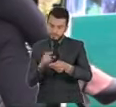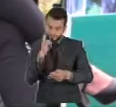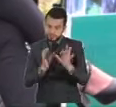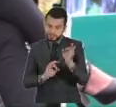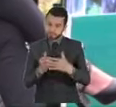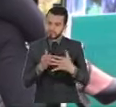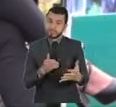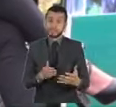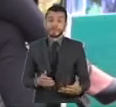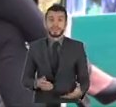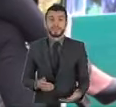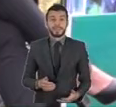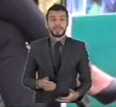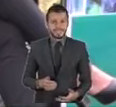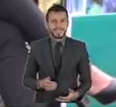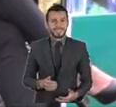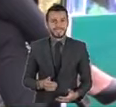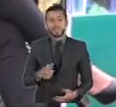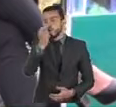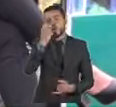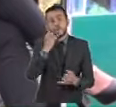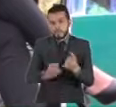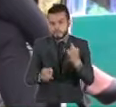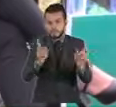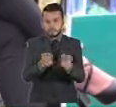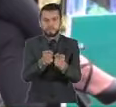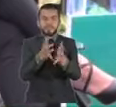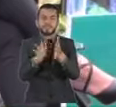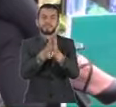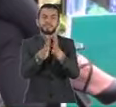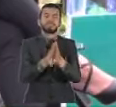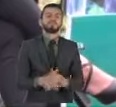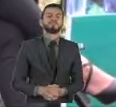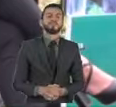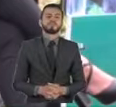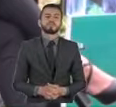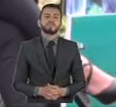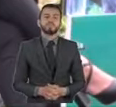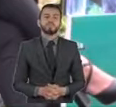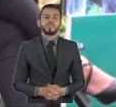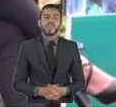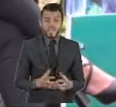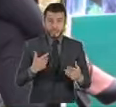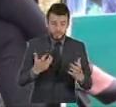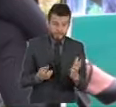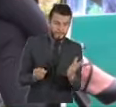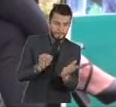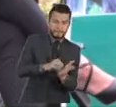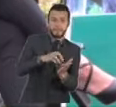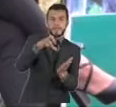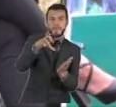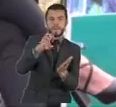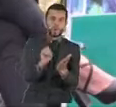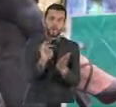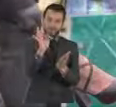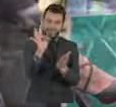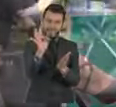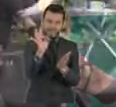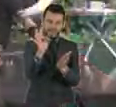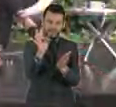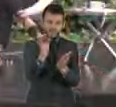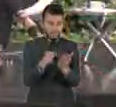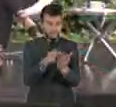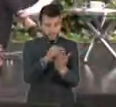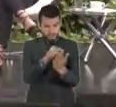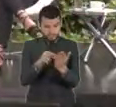y las herramientas para cumplirle. Quisiera terminar con eso. Si queremos que el POT realmente tenga,